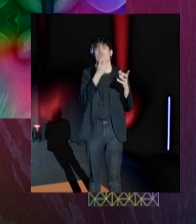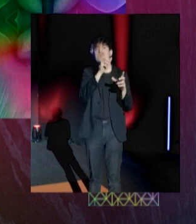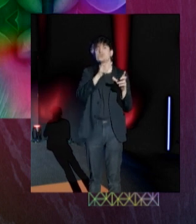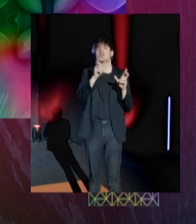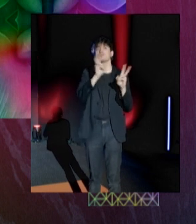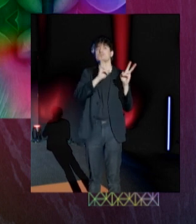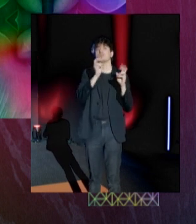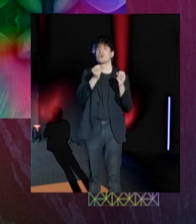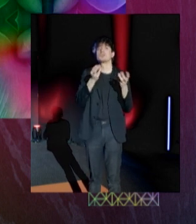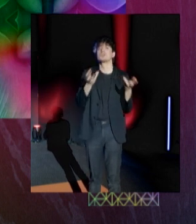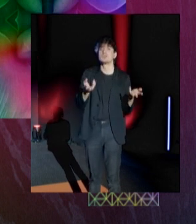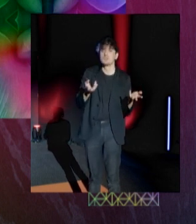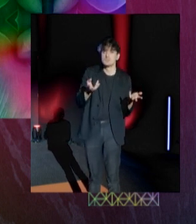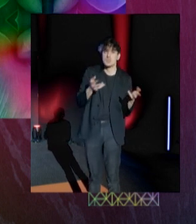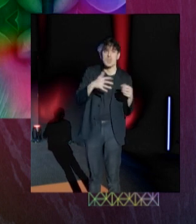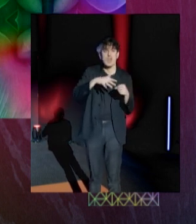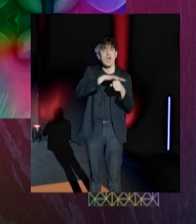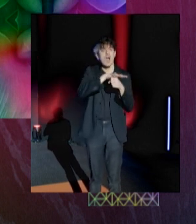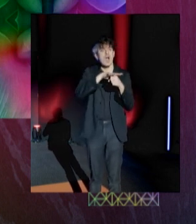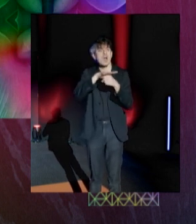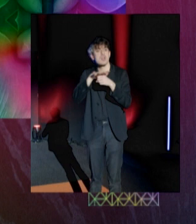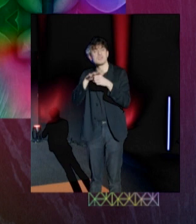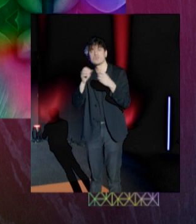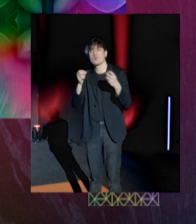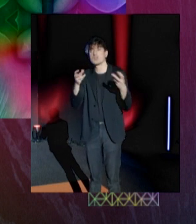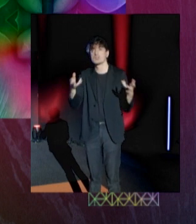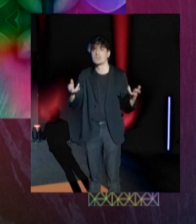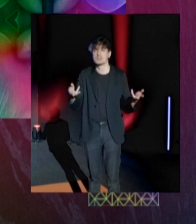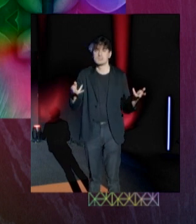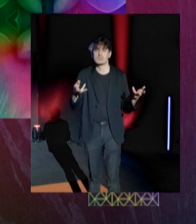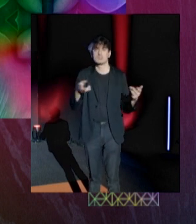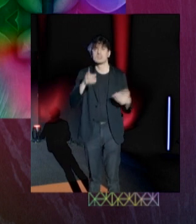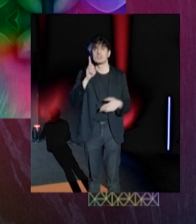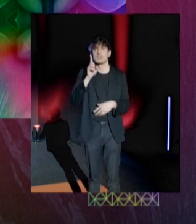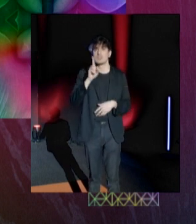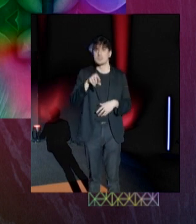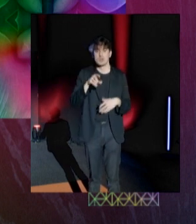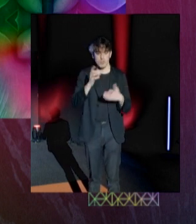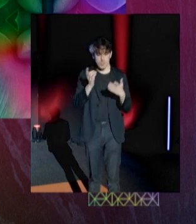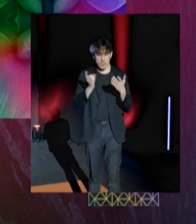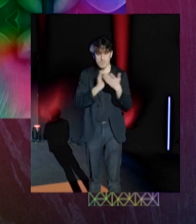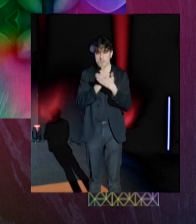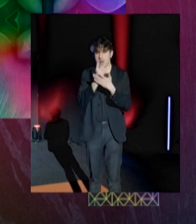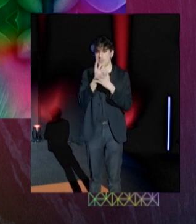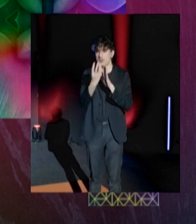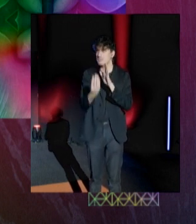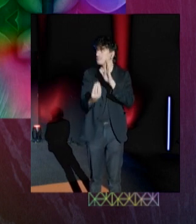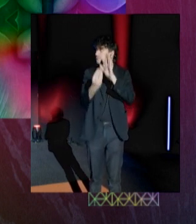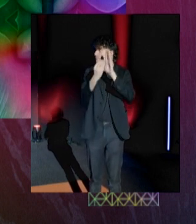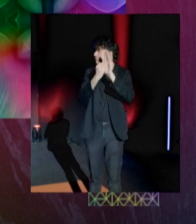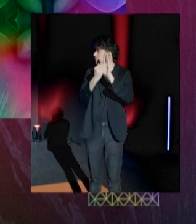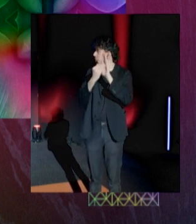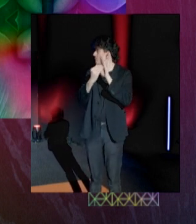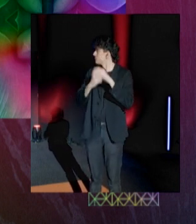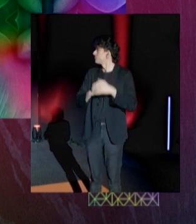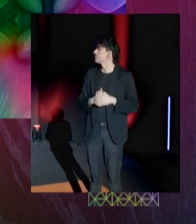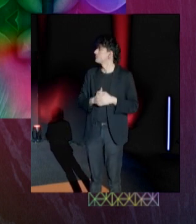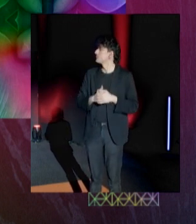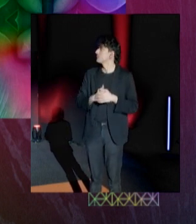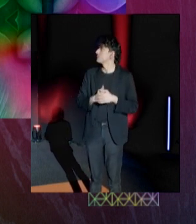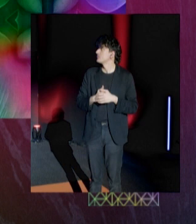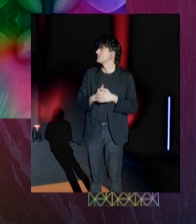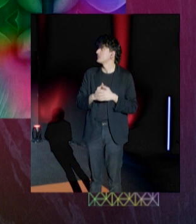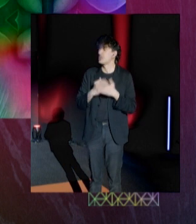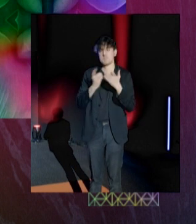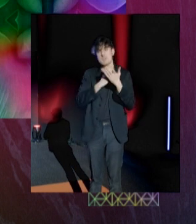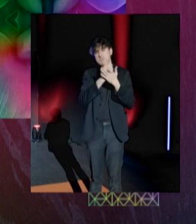venido de Cuántas áreas incluso incluye un mapa aquí me estaba peleando un poco con el mapa la verdad que el mapa no me